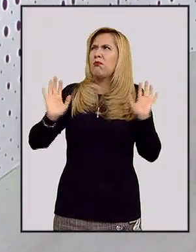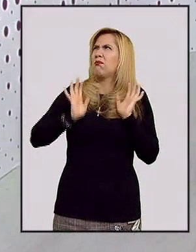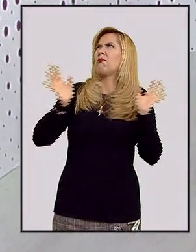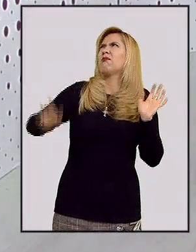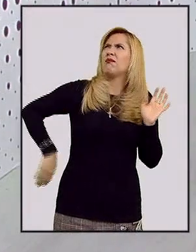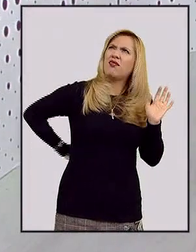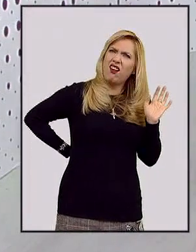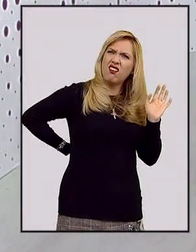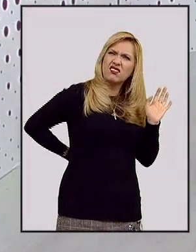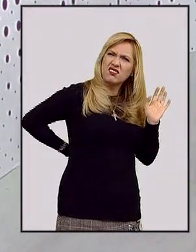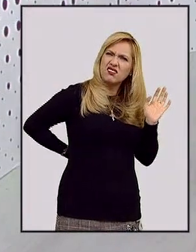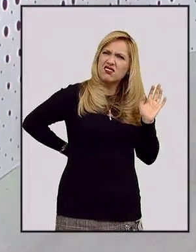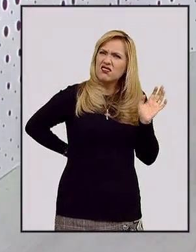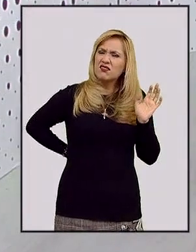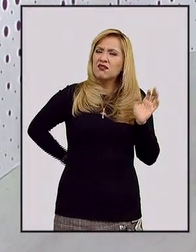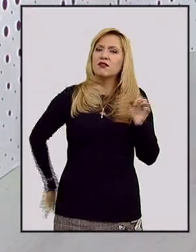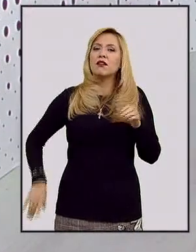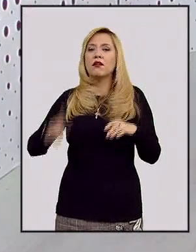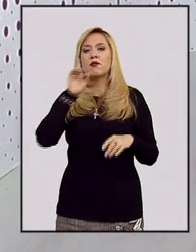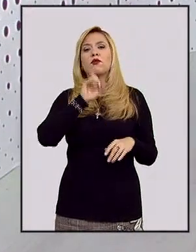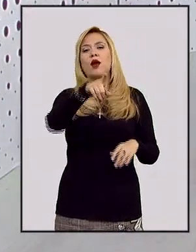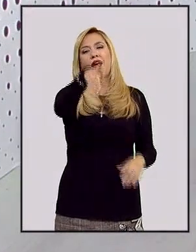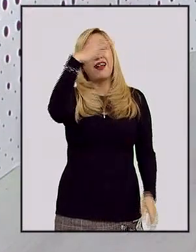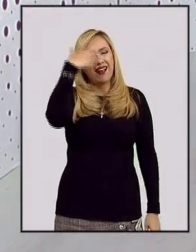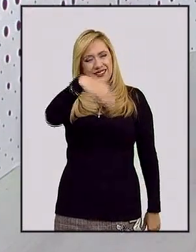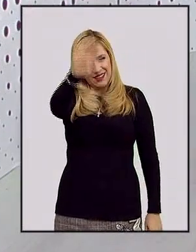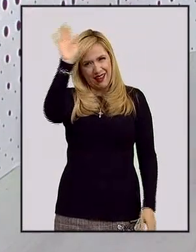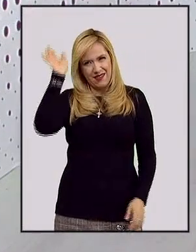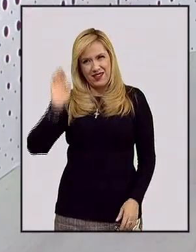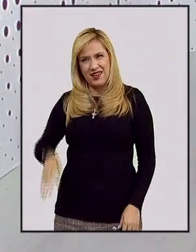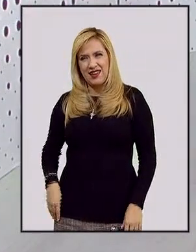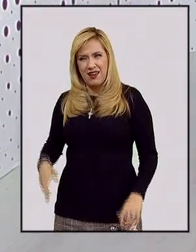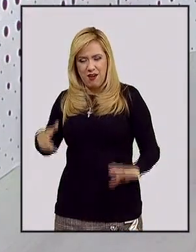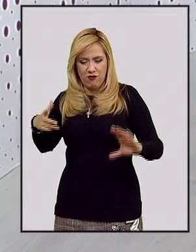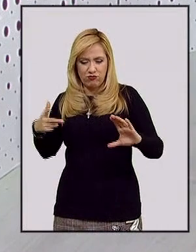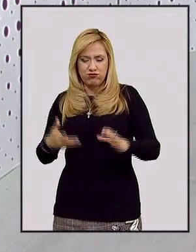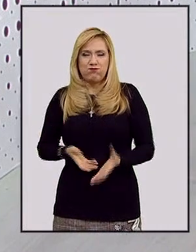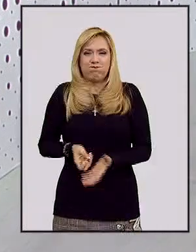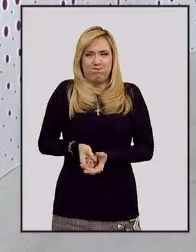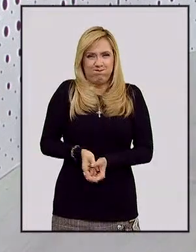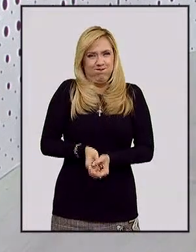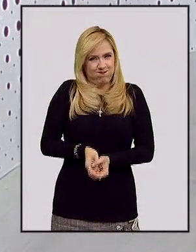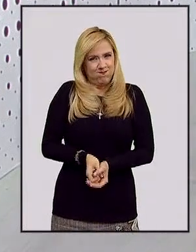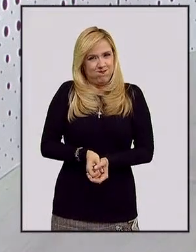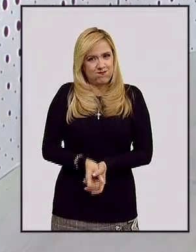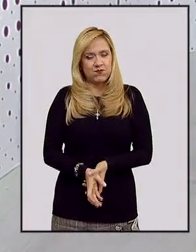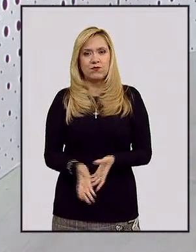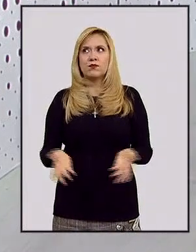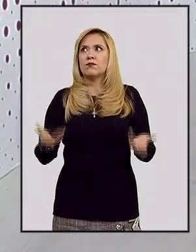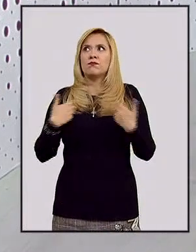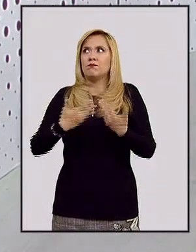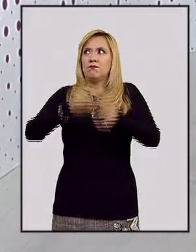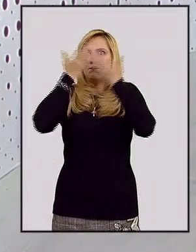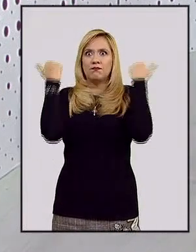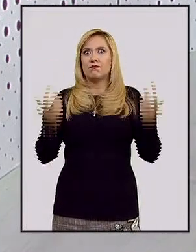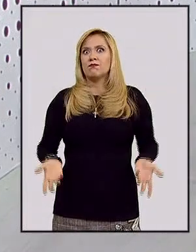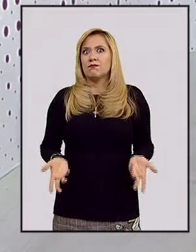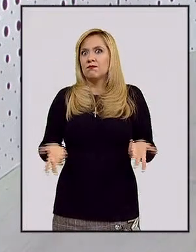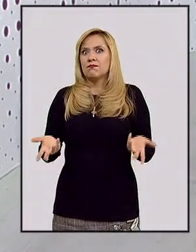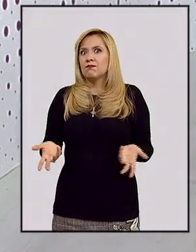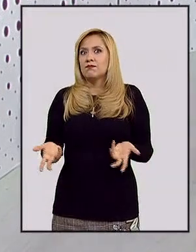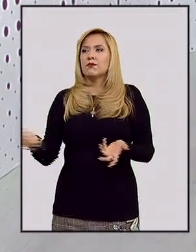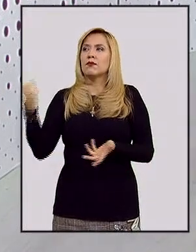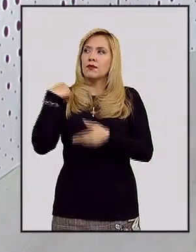presume que por ser mujeres necesariamente sabes cómo se siente un trabajo de parto, de qué va y estás enterada